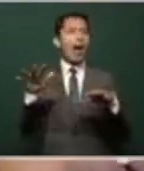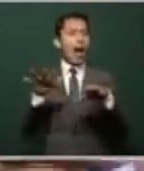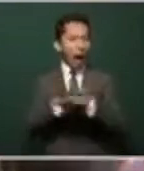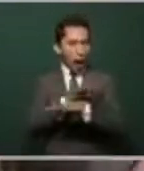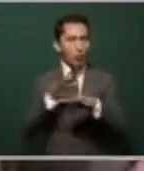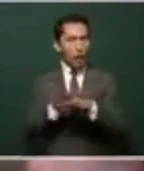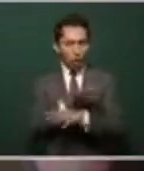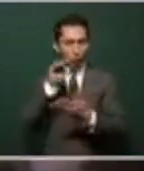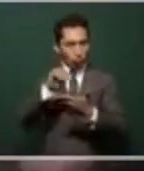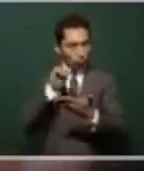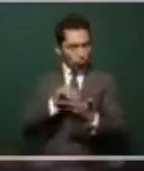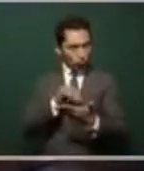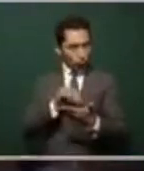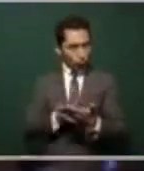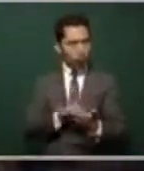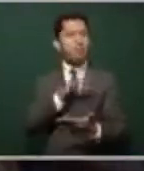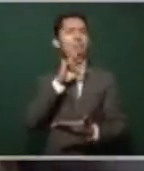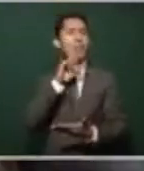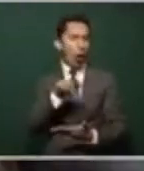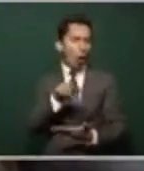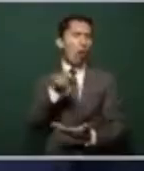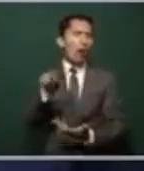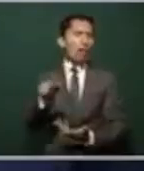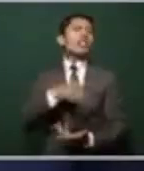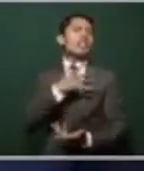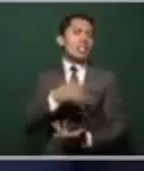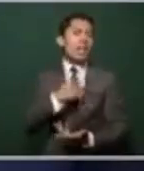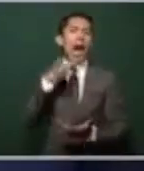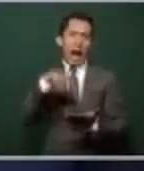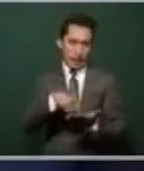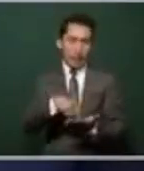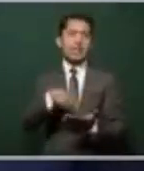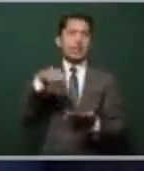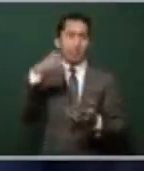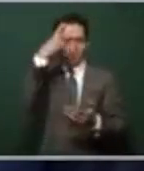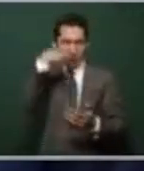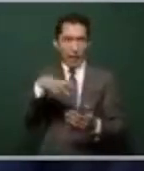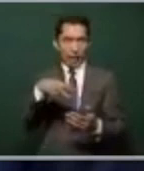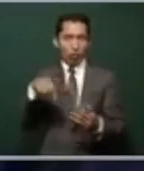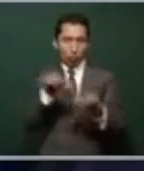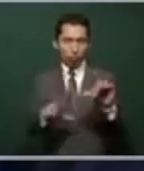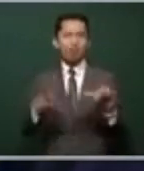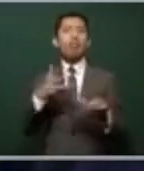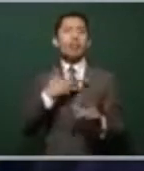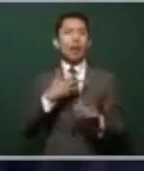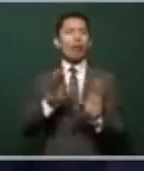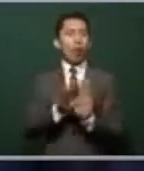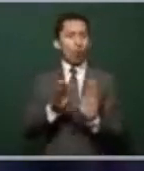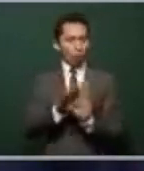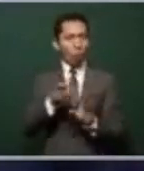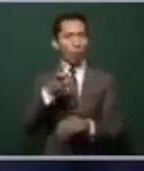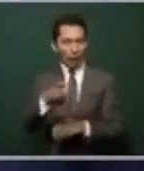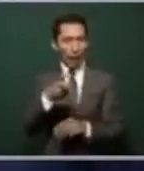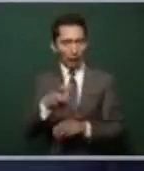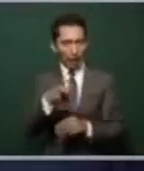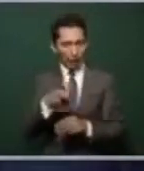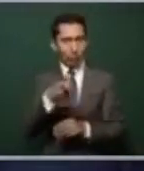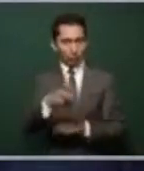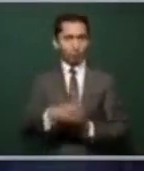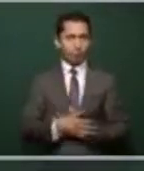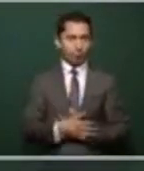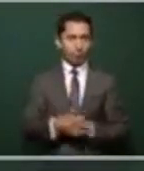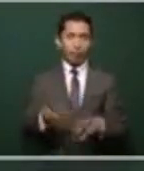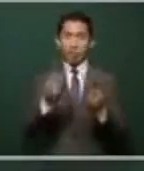ahí, justamente que el Estado tiene la rectoría de las plazas? Sí, pero ese no ha sido el